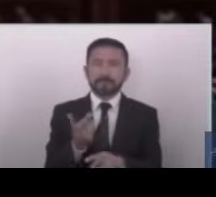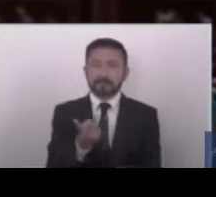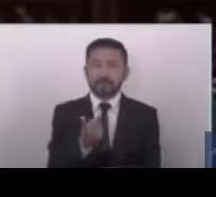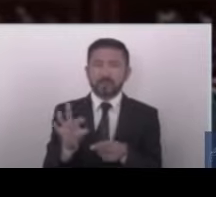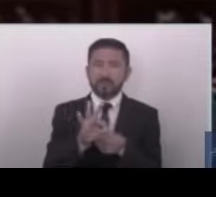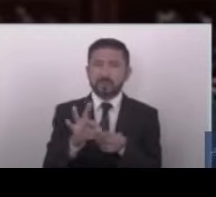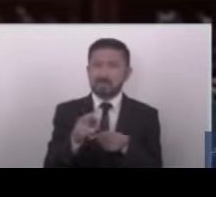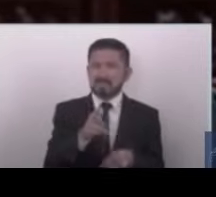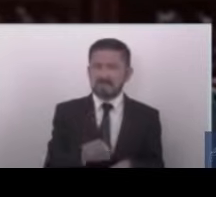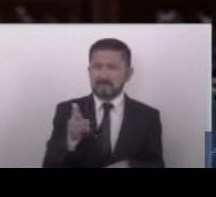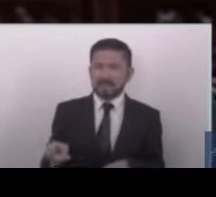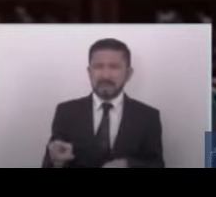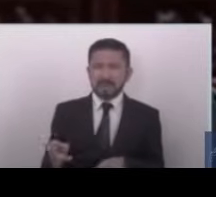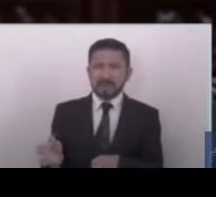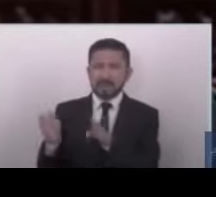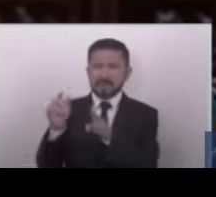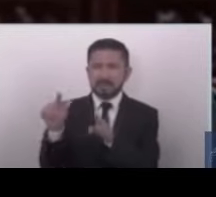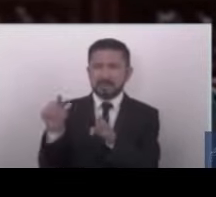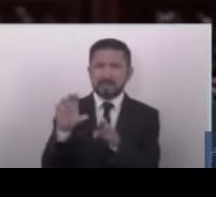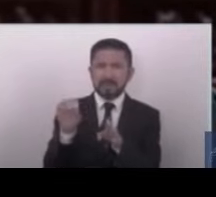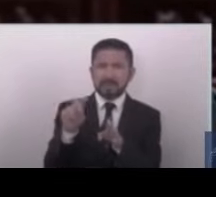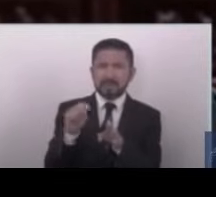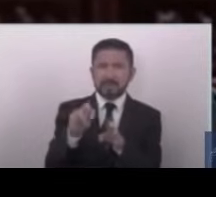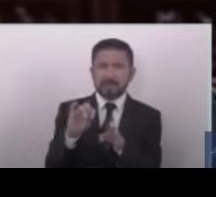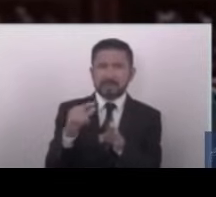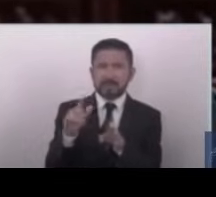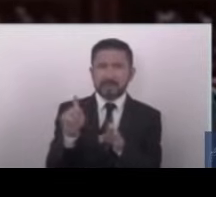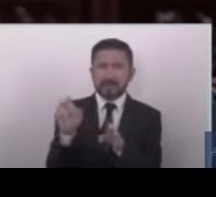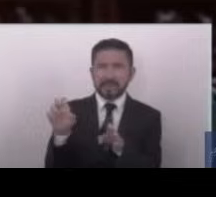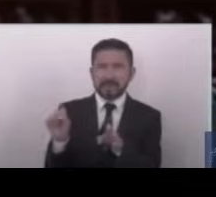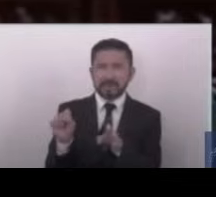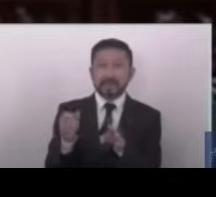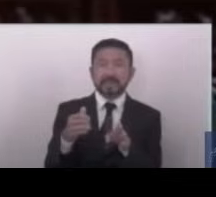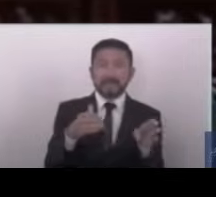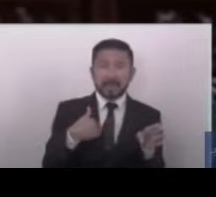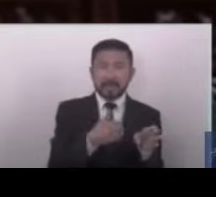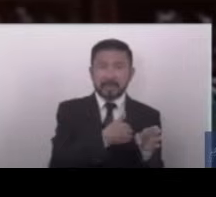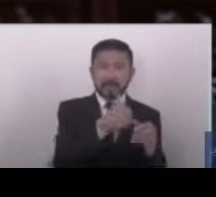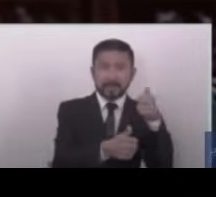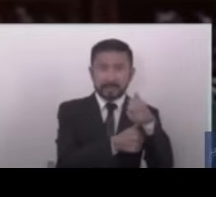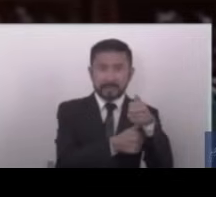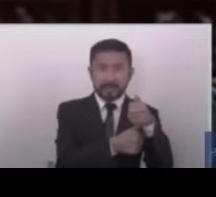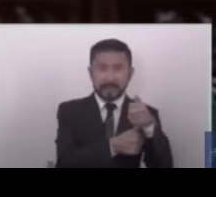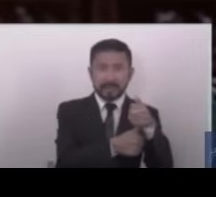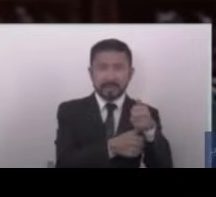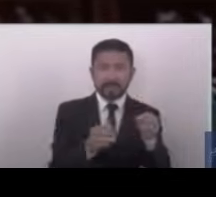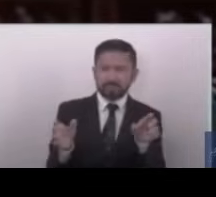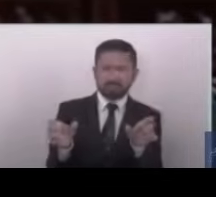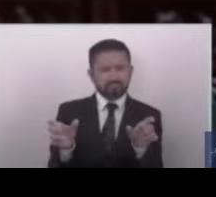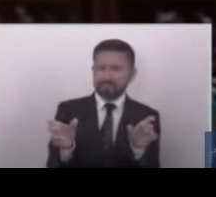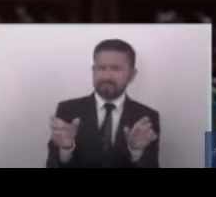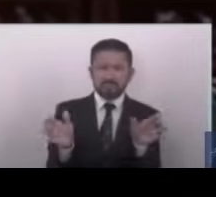funciones y en aras de promover la eficiencia en el en el ejercicio de las funciones de la Administración pública obviamente siempre